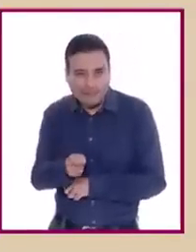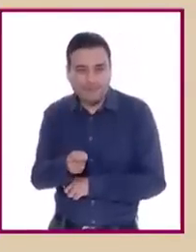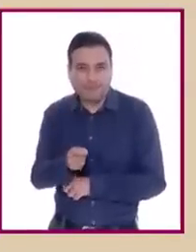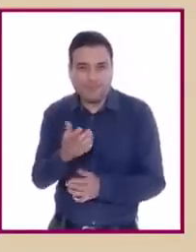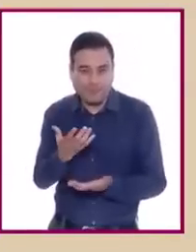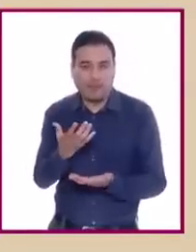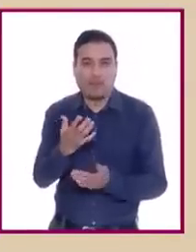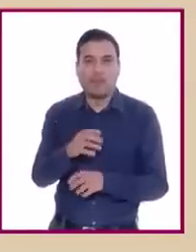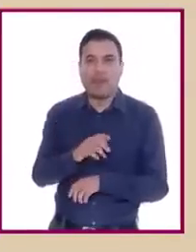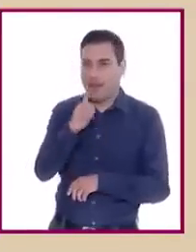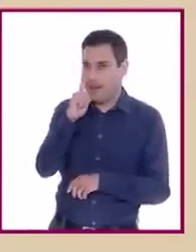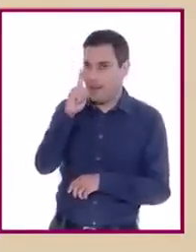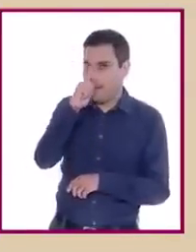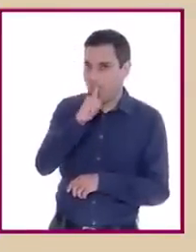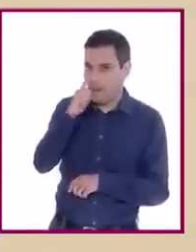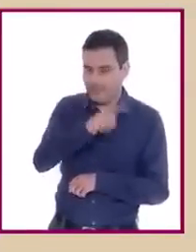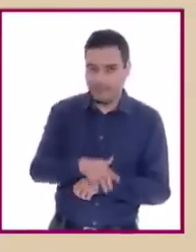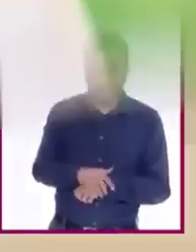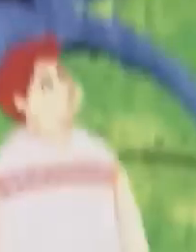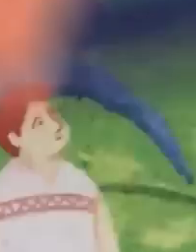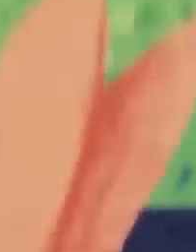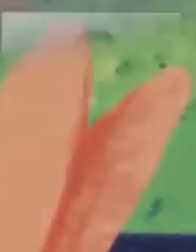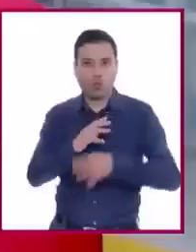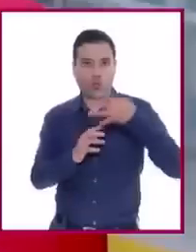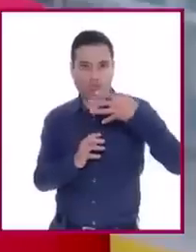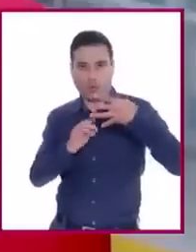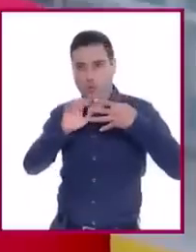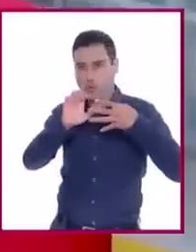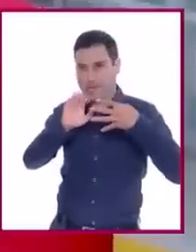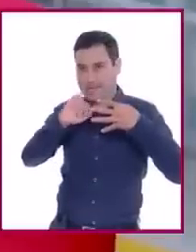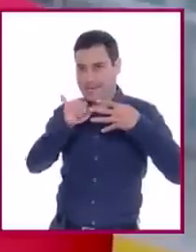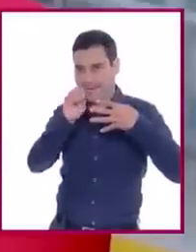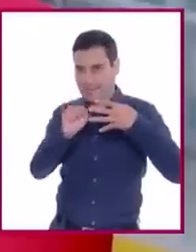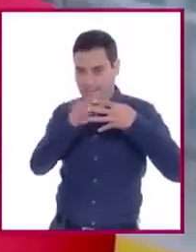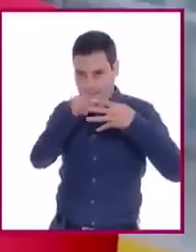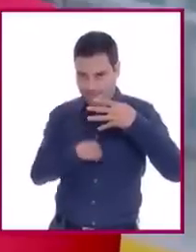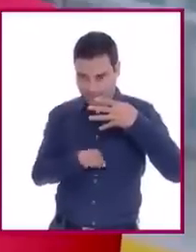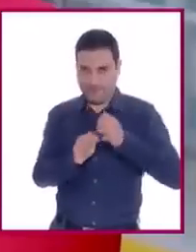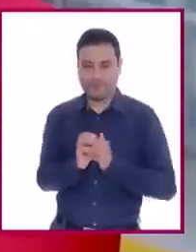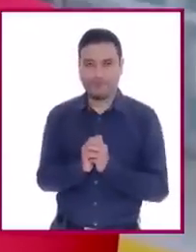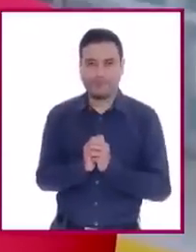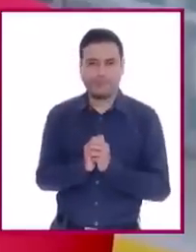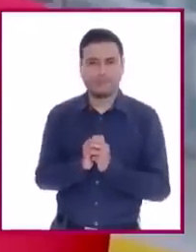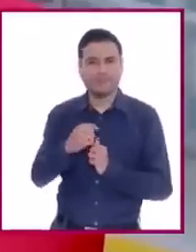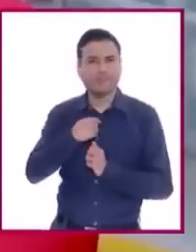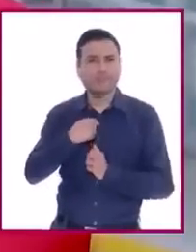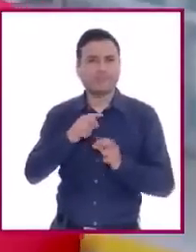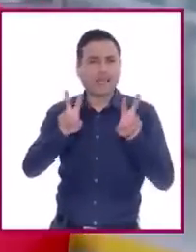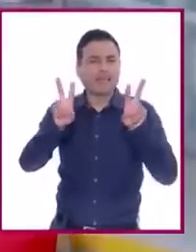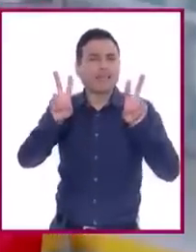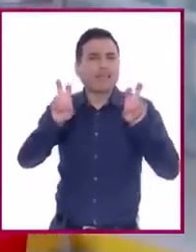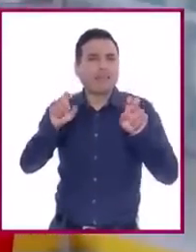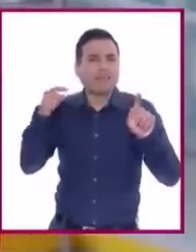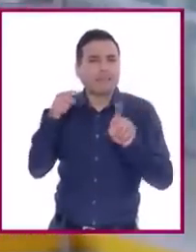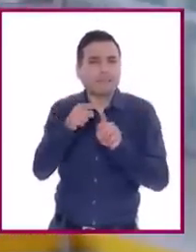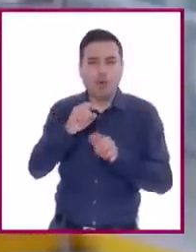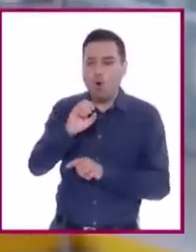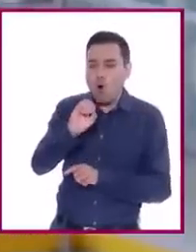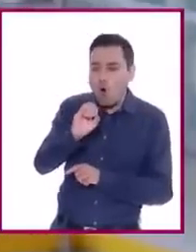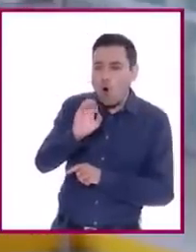de cuatro ejes articuladores Por qué los oficios ciertamente